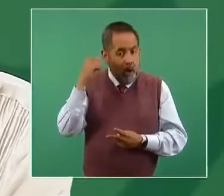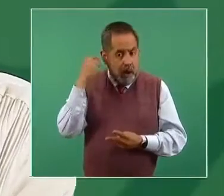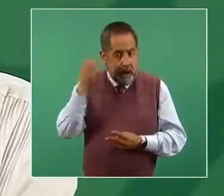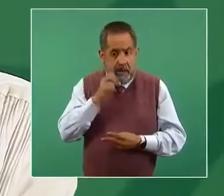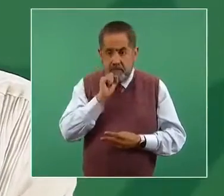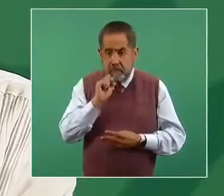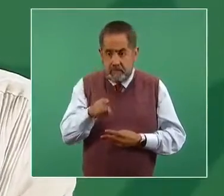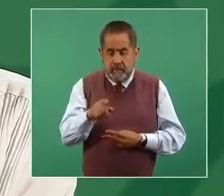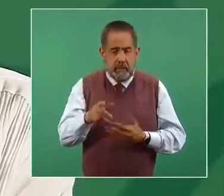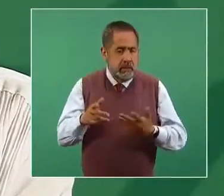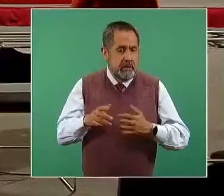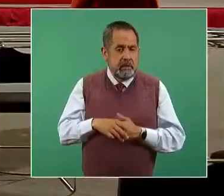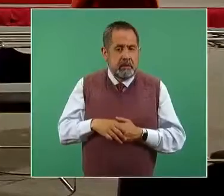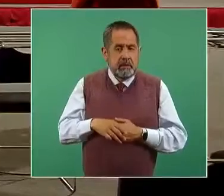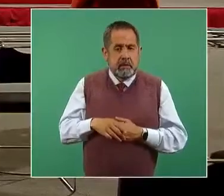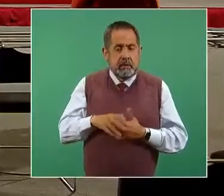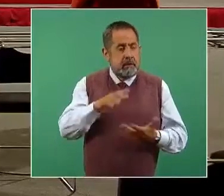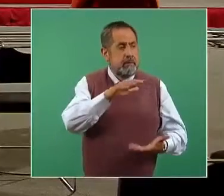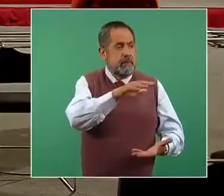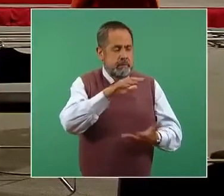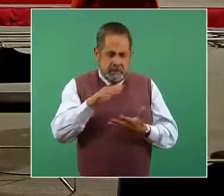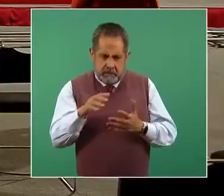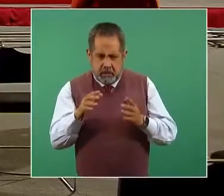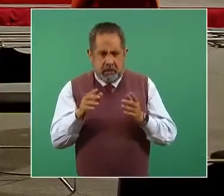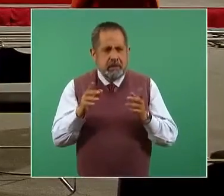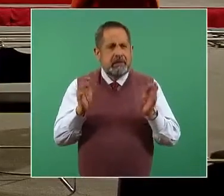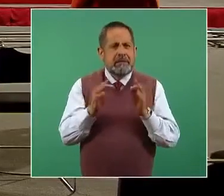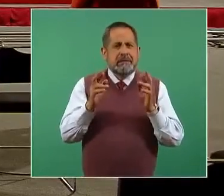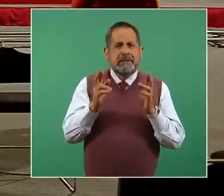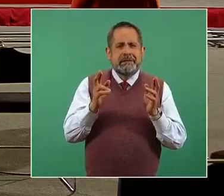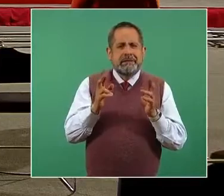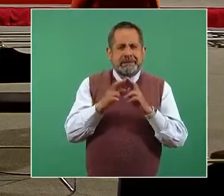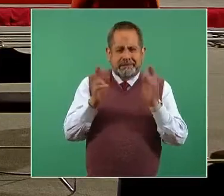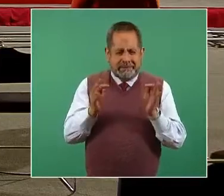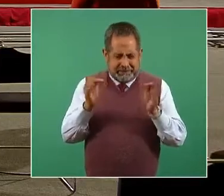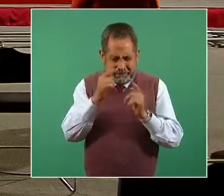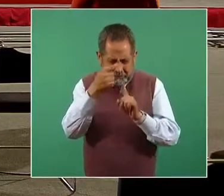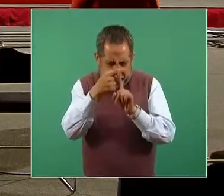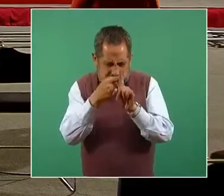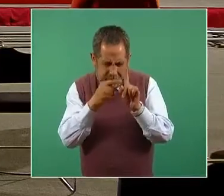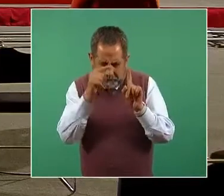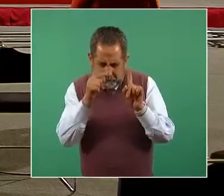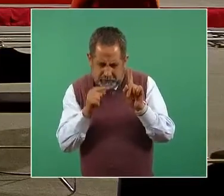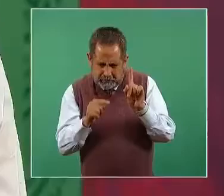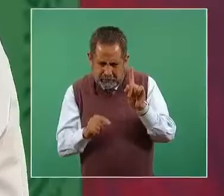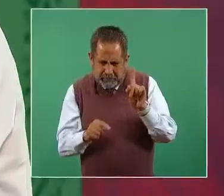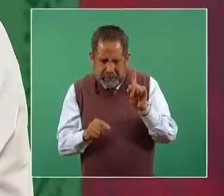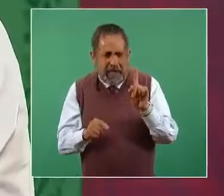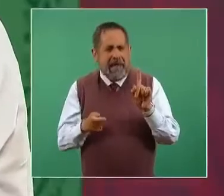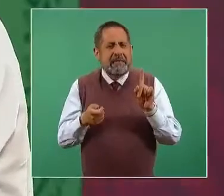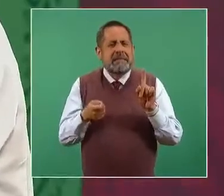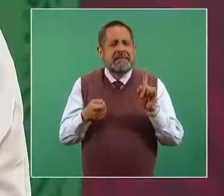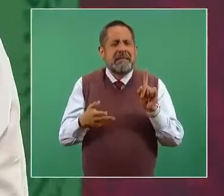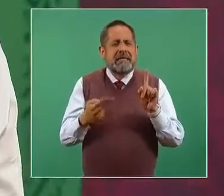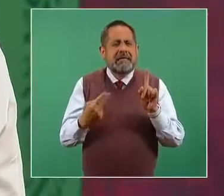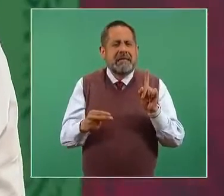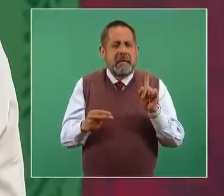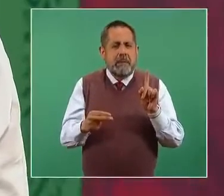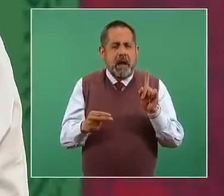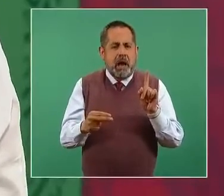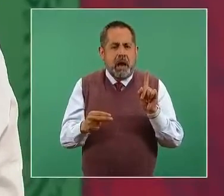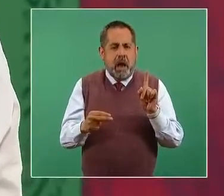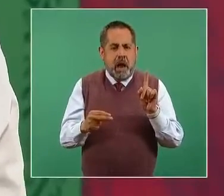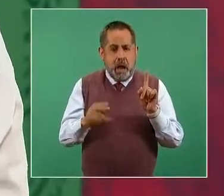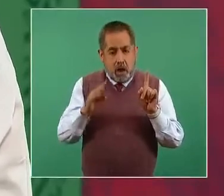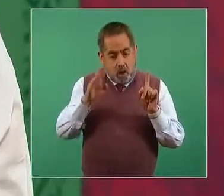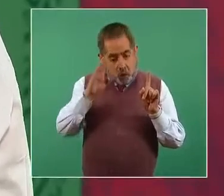las que los monitores de temperatura habían registrado lo que técnicamente se conoce como una excursión, es decir, un aumento.